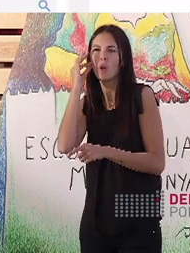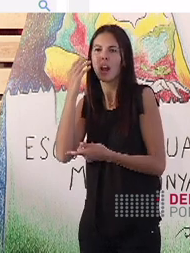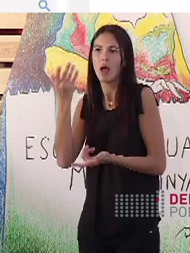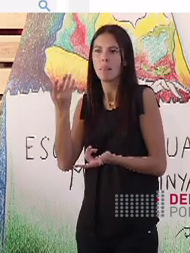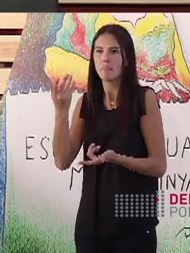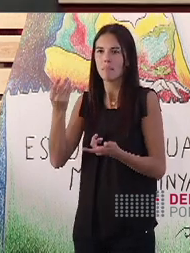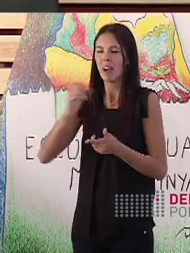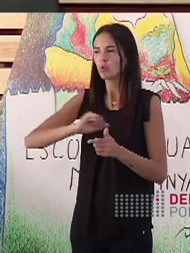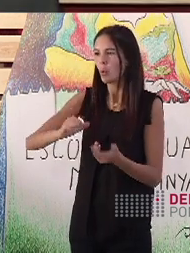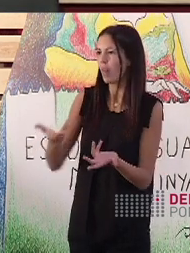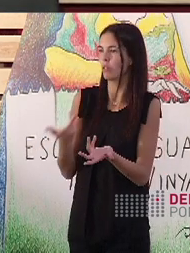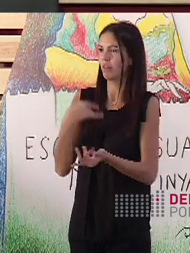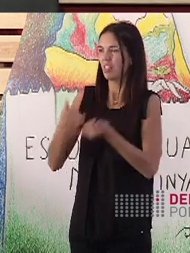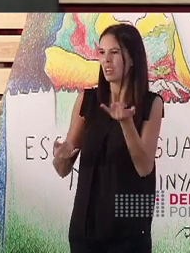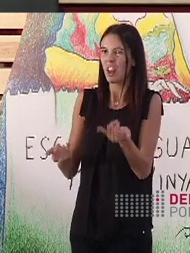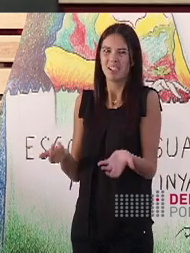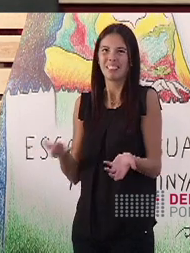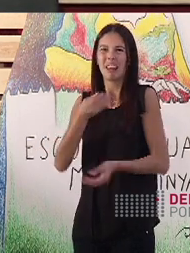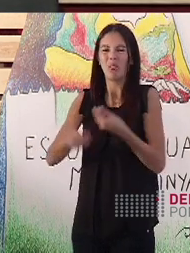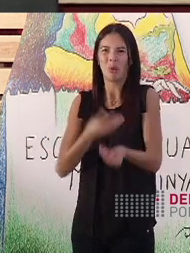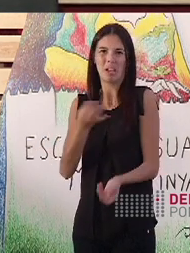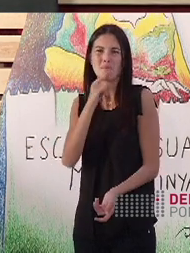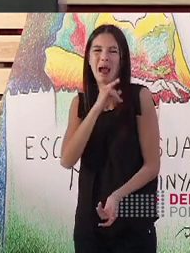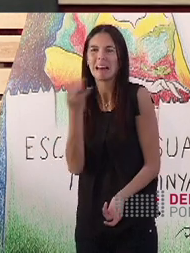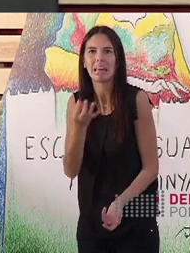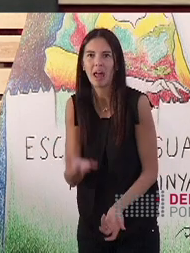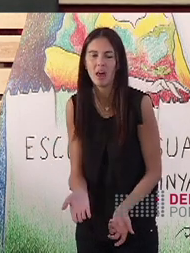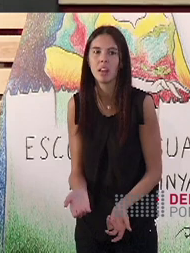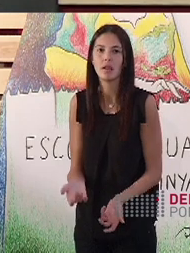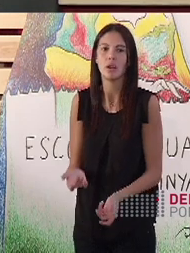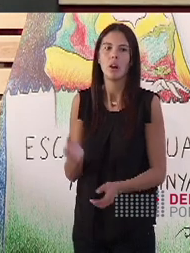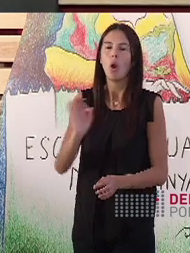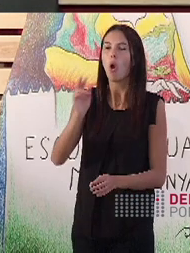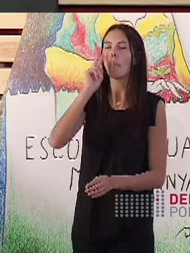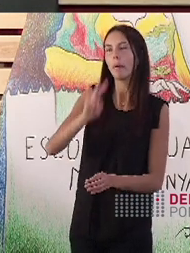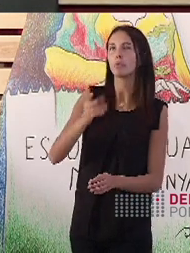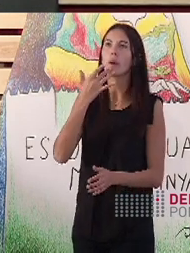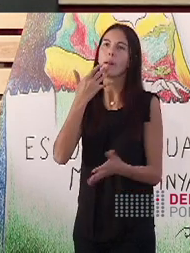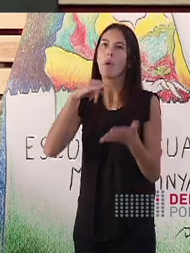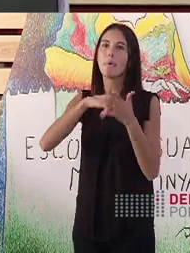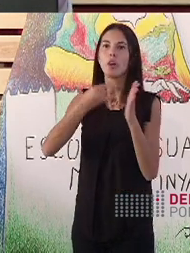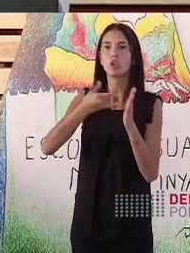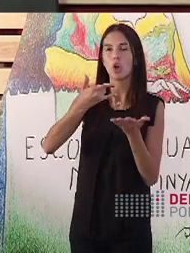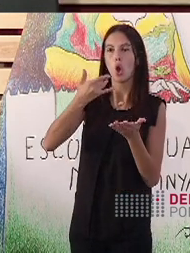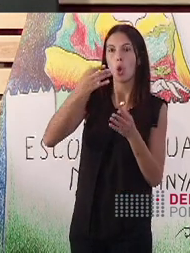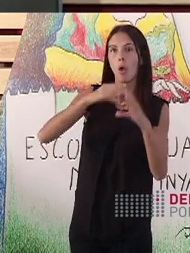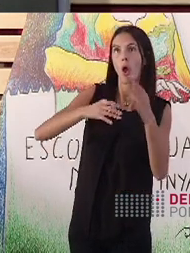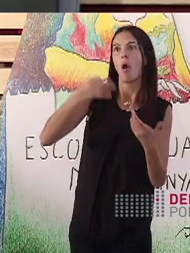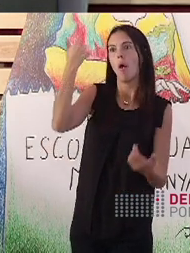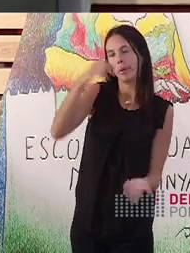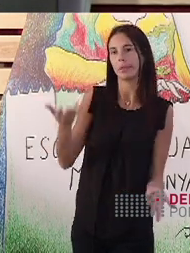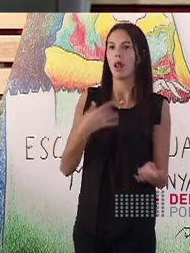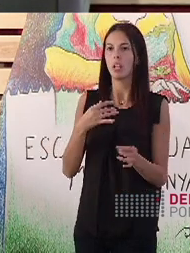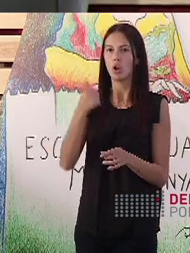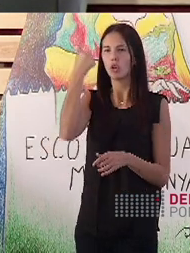crimen. Qué gran crimen, ¿eh? Todavía teníamos que escuchar en los medios. Hombre, es que los hombres, es que si nos